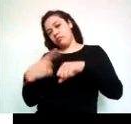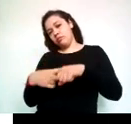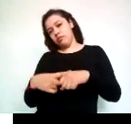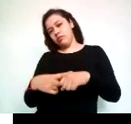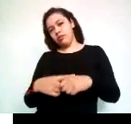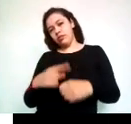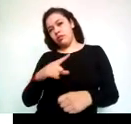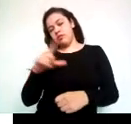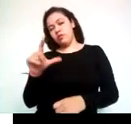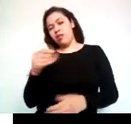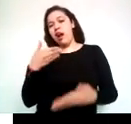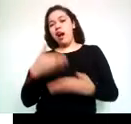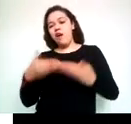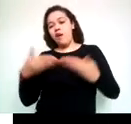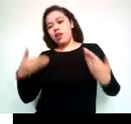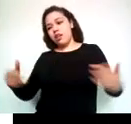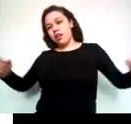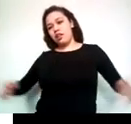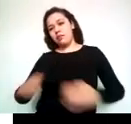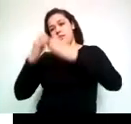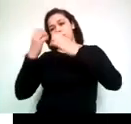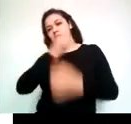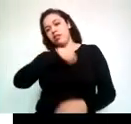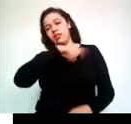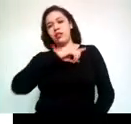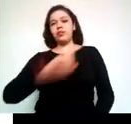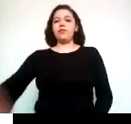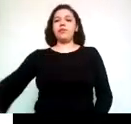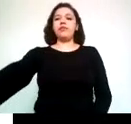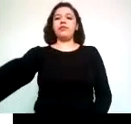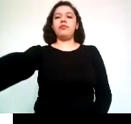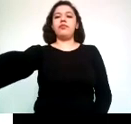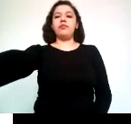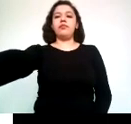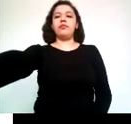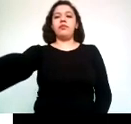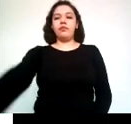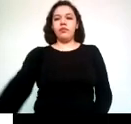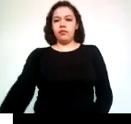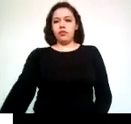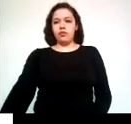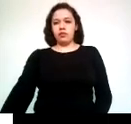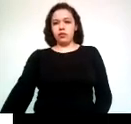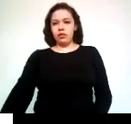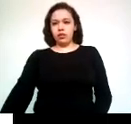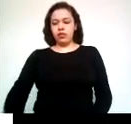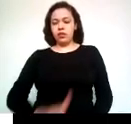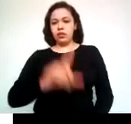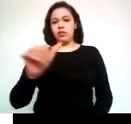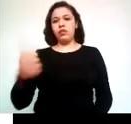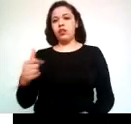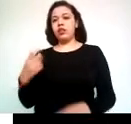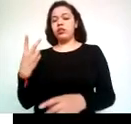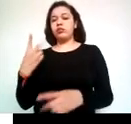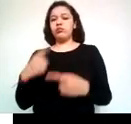o ahora que estamos pasando por esta pandemia. Y después vienen otras dos secciones